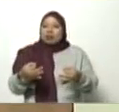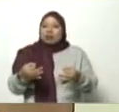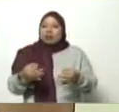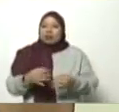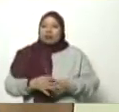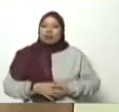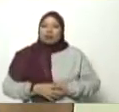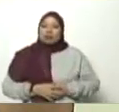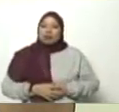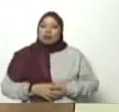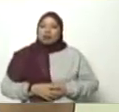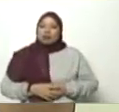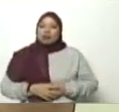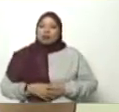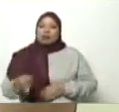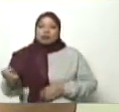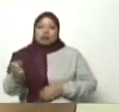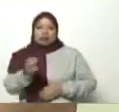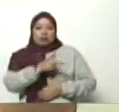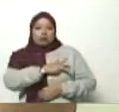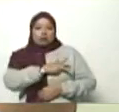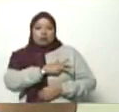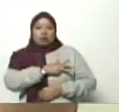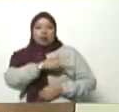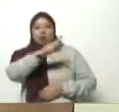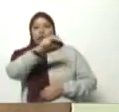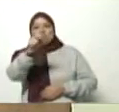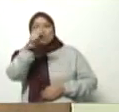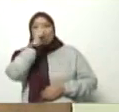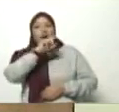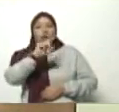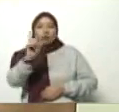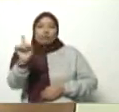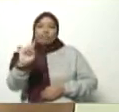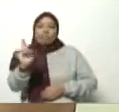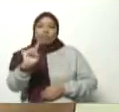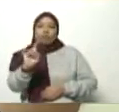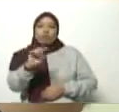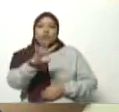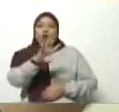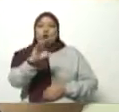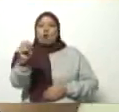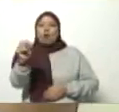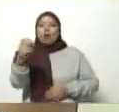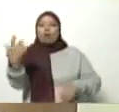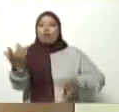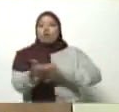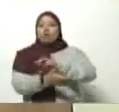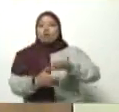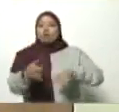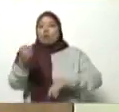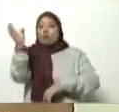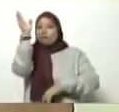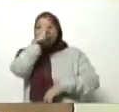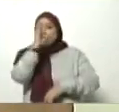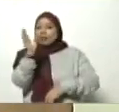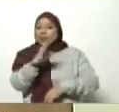Y Lula, Bolsonaro no necesitó 200 años. En 4 años destrozó Brasil.